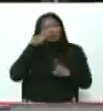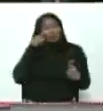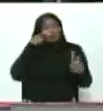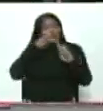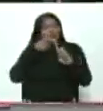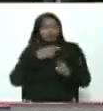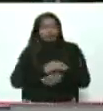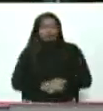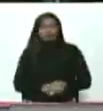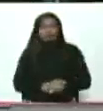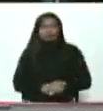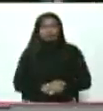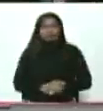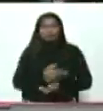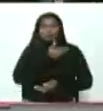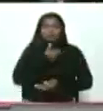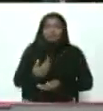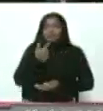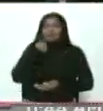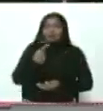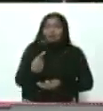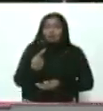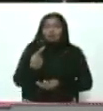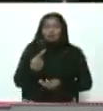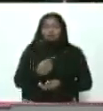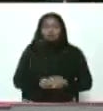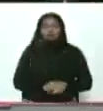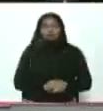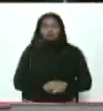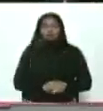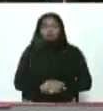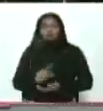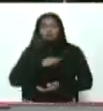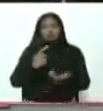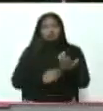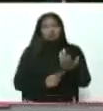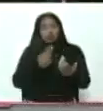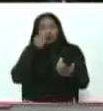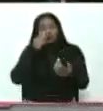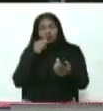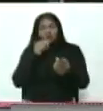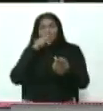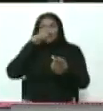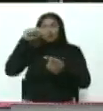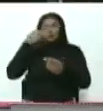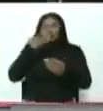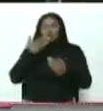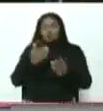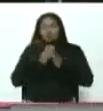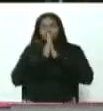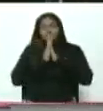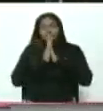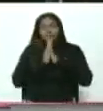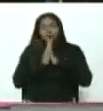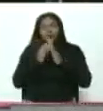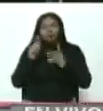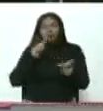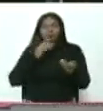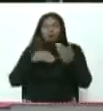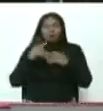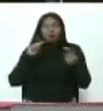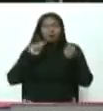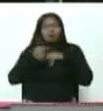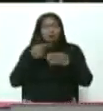directamente. El presidente lo ha dicho, nuestro hermano Nicolás lo ha dicho y lo ha pedido. Vamos a cambiar las